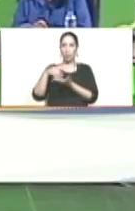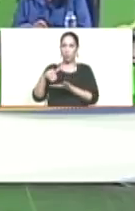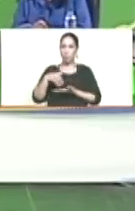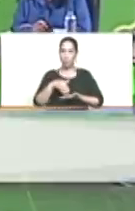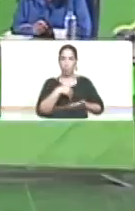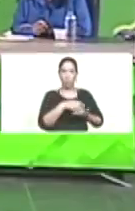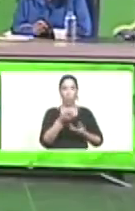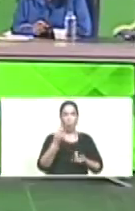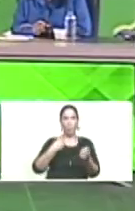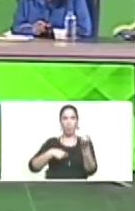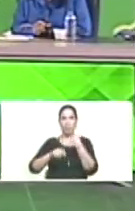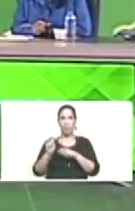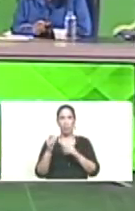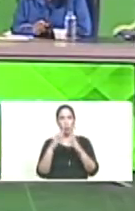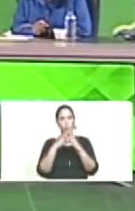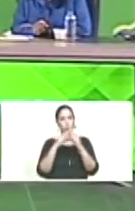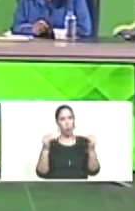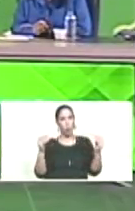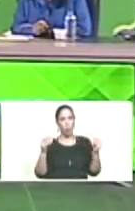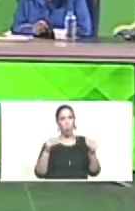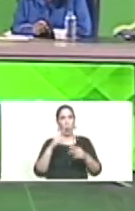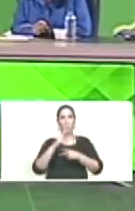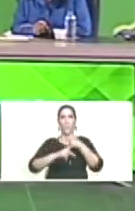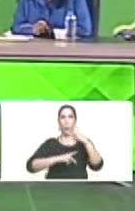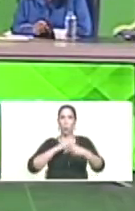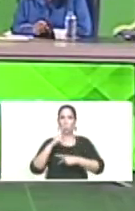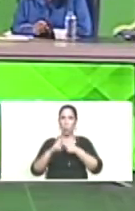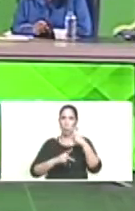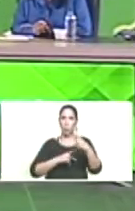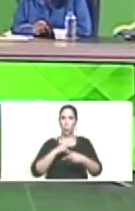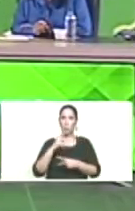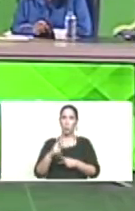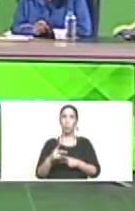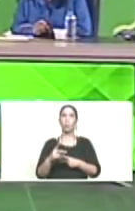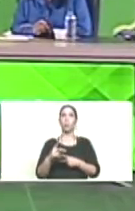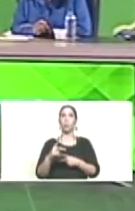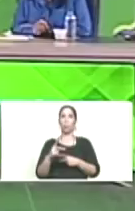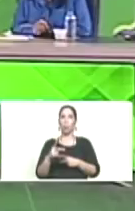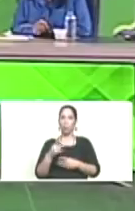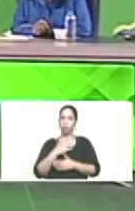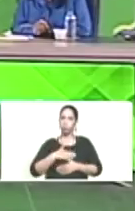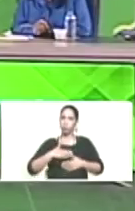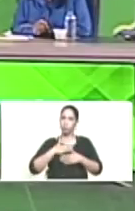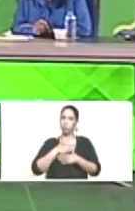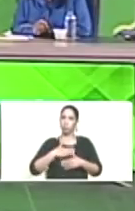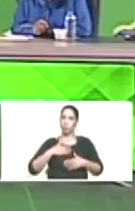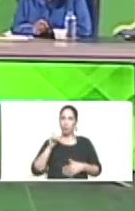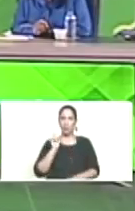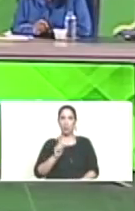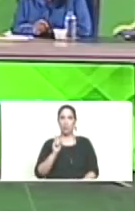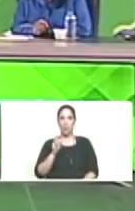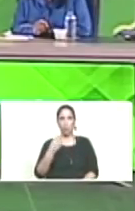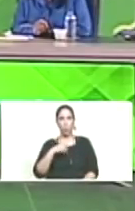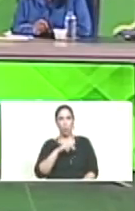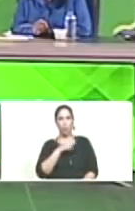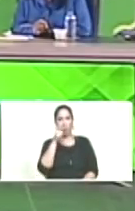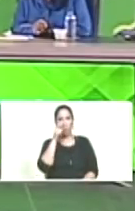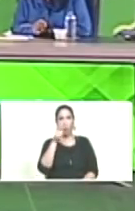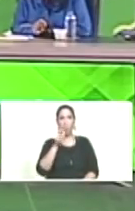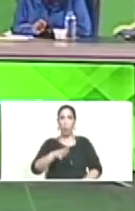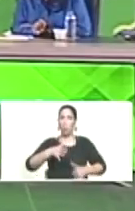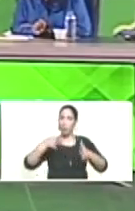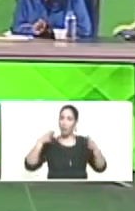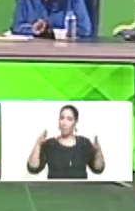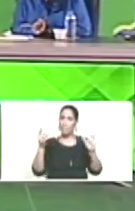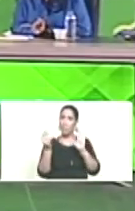comercialización de todos los productos del campo para la satisfacción de las necesidades de nuestro pueblo. Eso es un gran punto en el plan